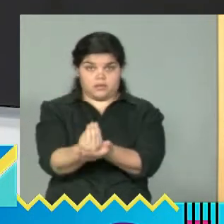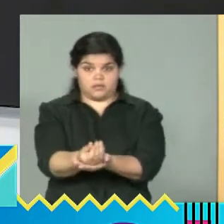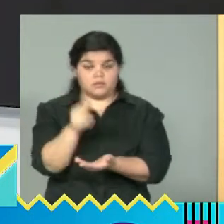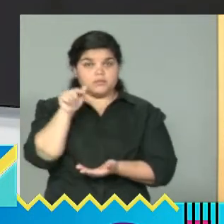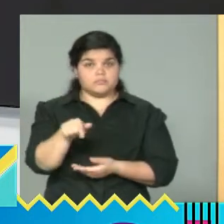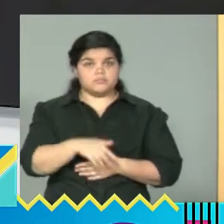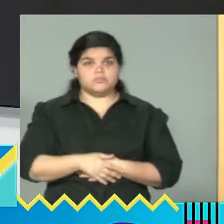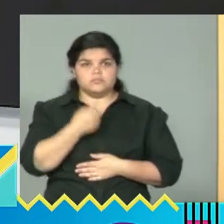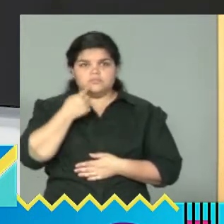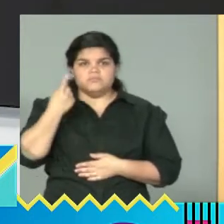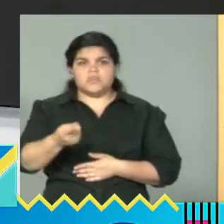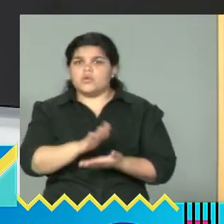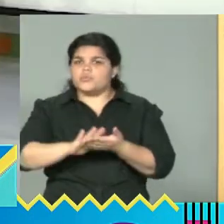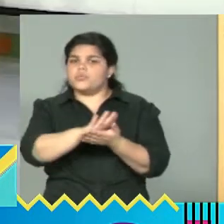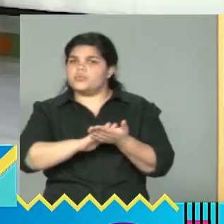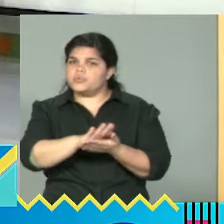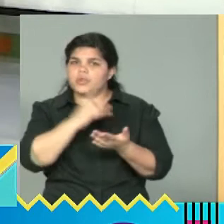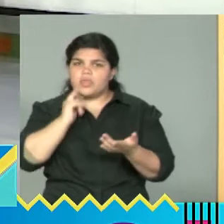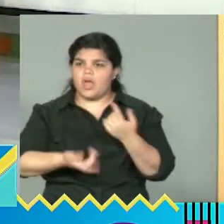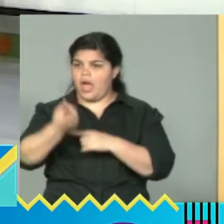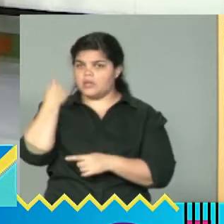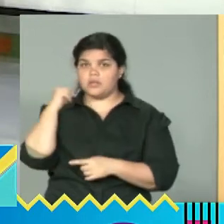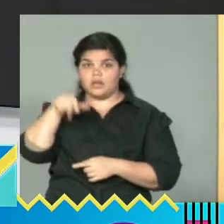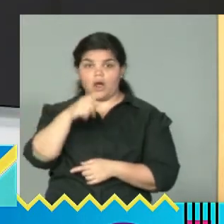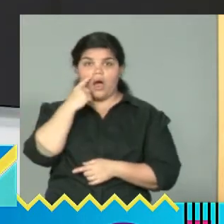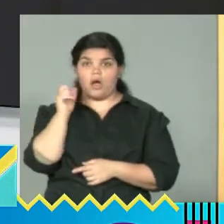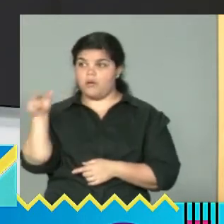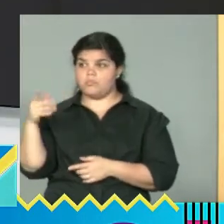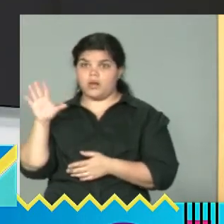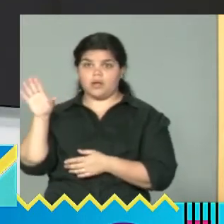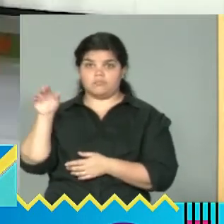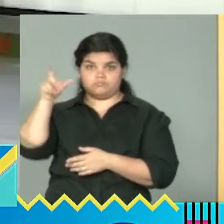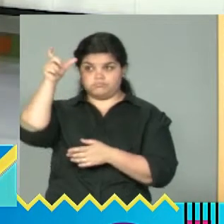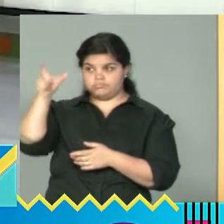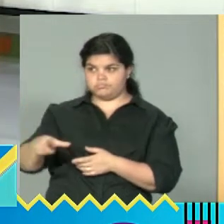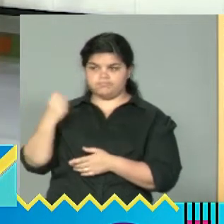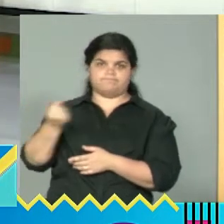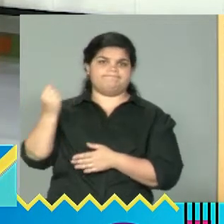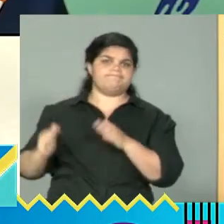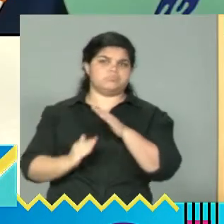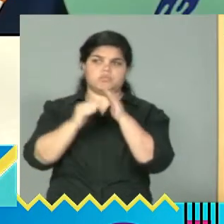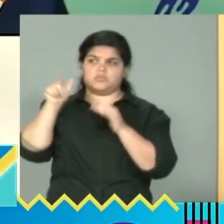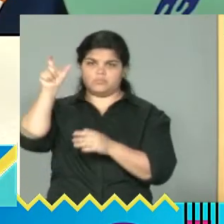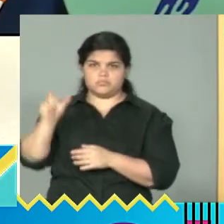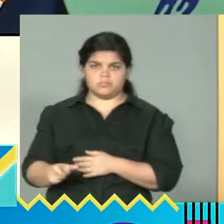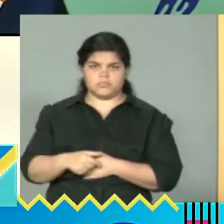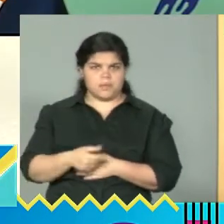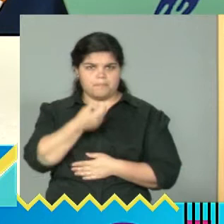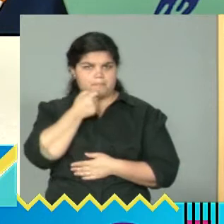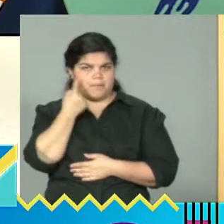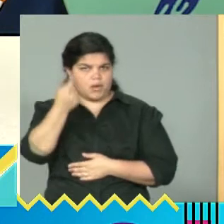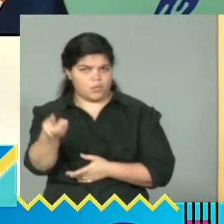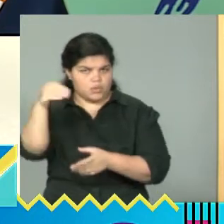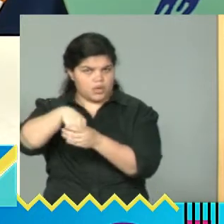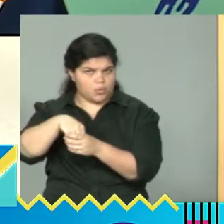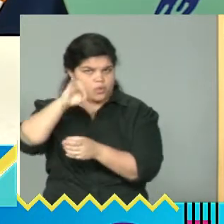de, resolver lo que se resolvió ayer y lo ponían a él como esa figura central. Por eso pregunto si estaba dentro de ese equipo o no.